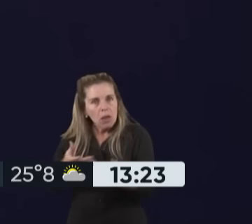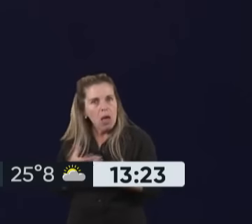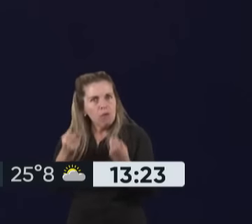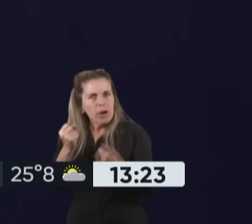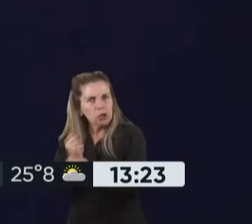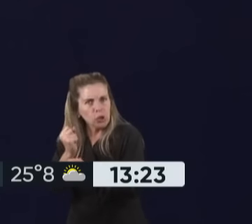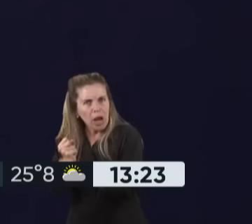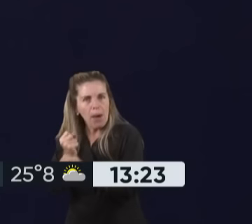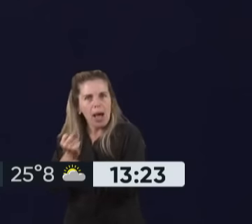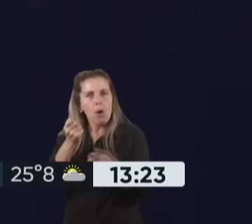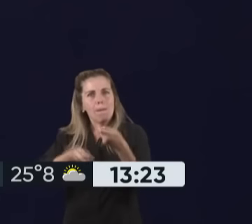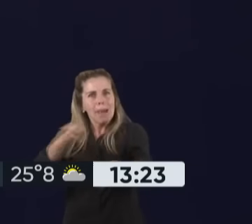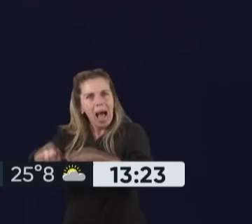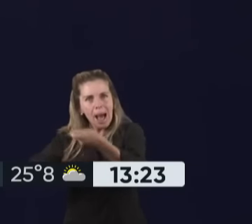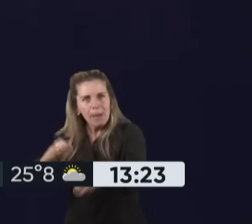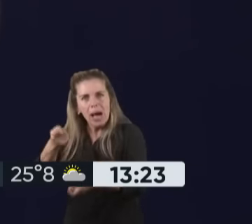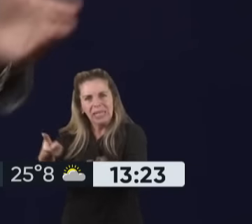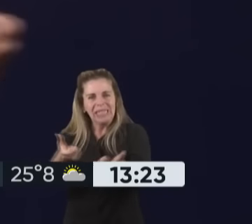su celular,